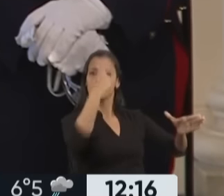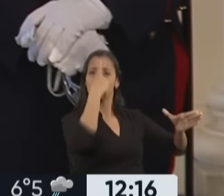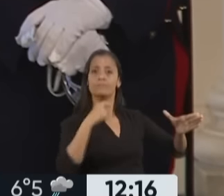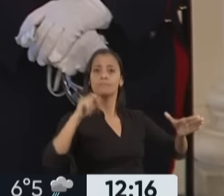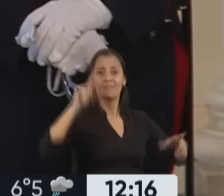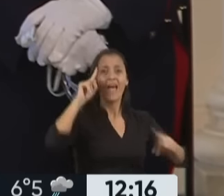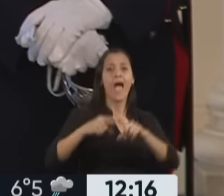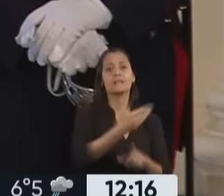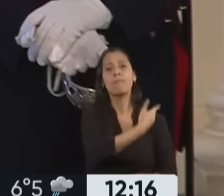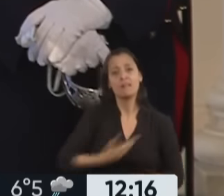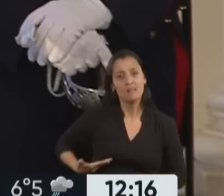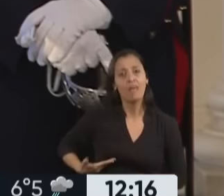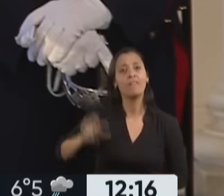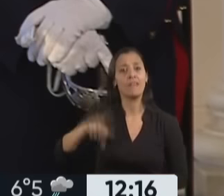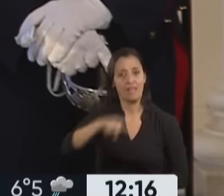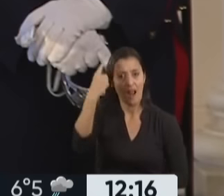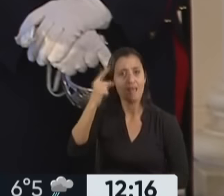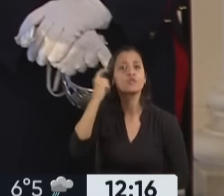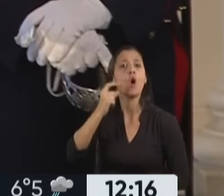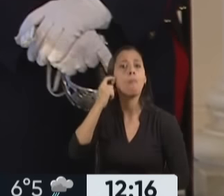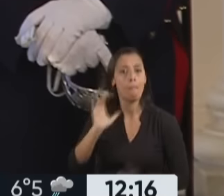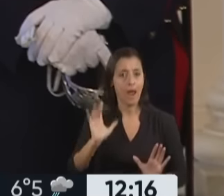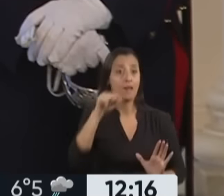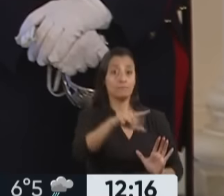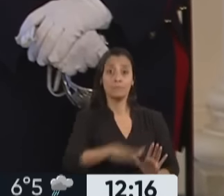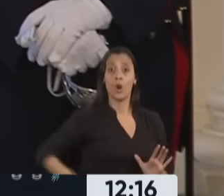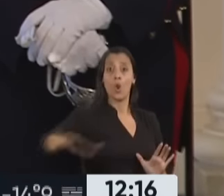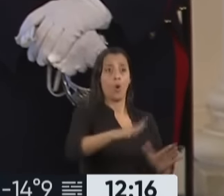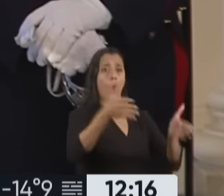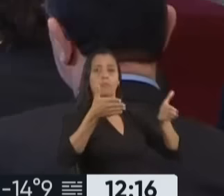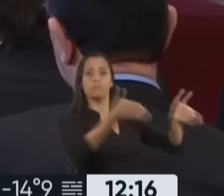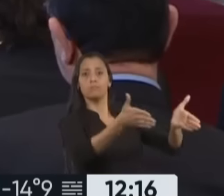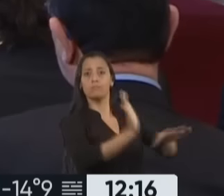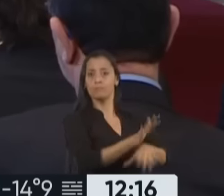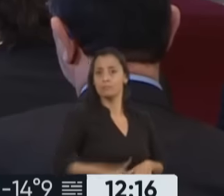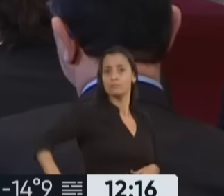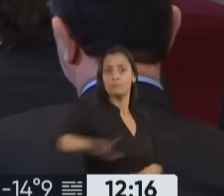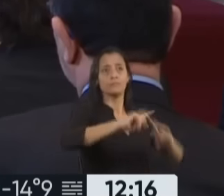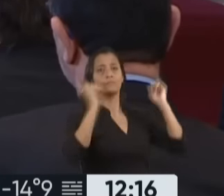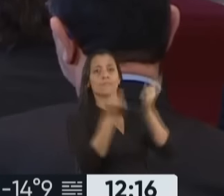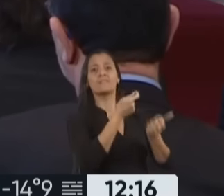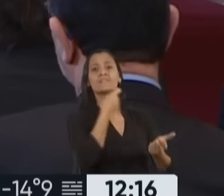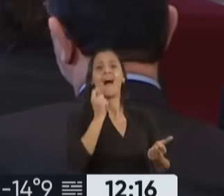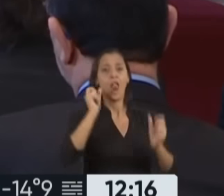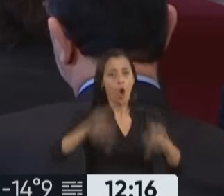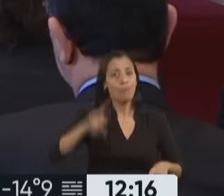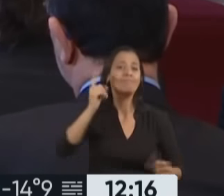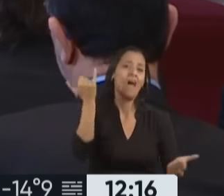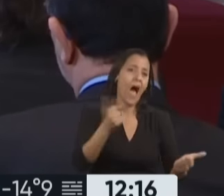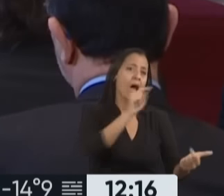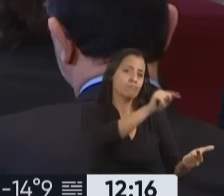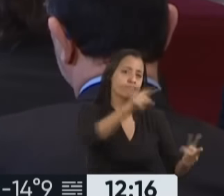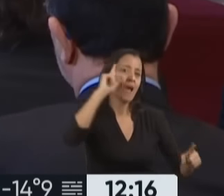Nación, doctor Carlos Saúl Menem, en este salón de los bustos de los